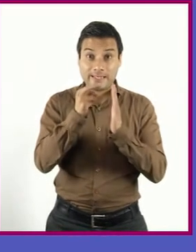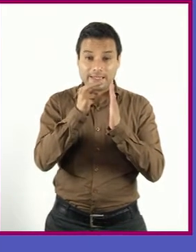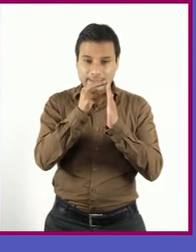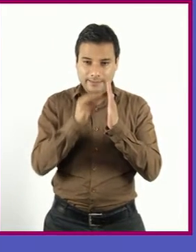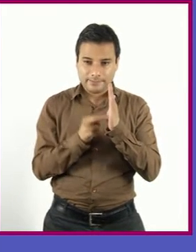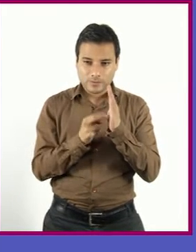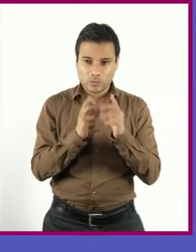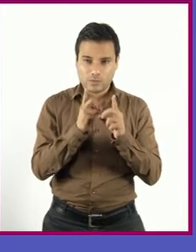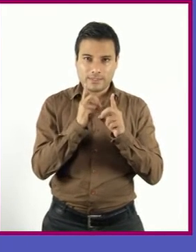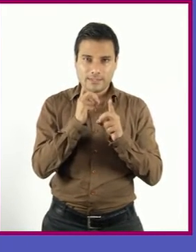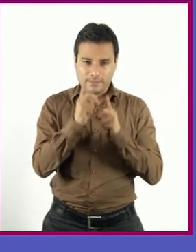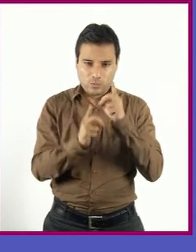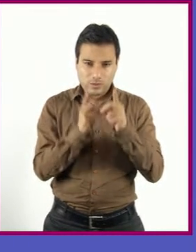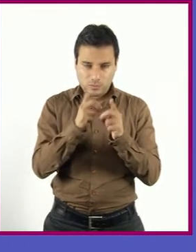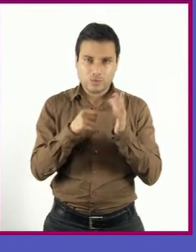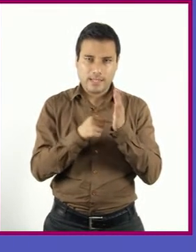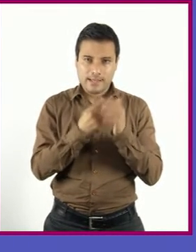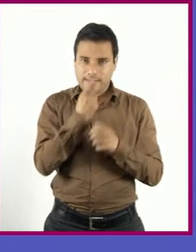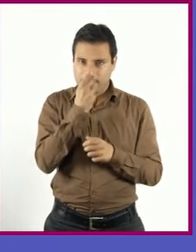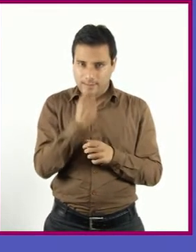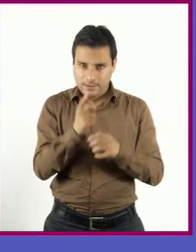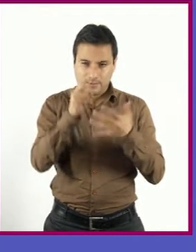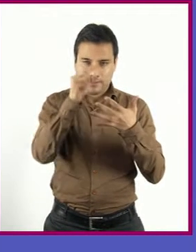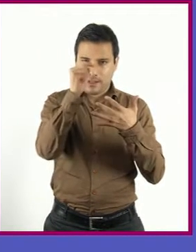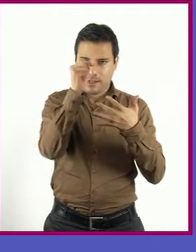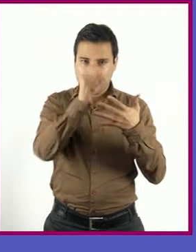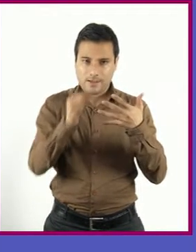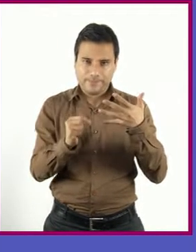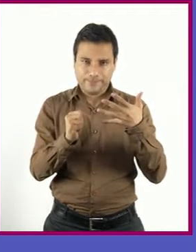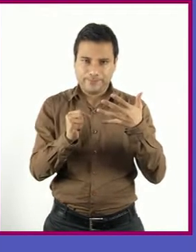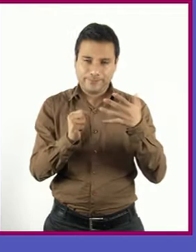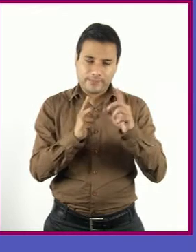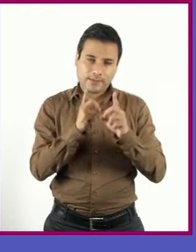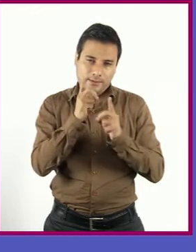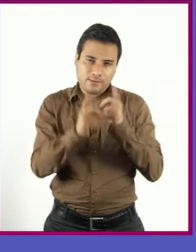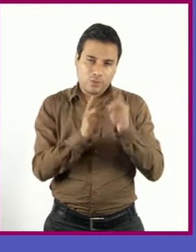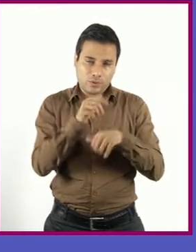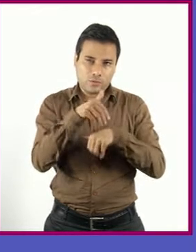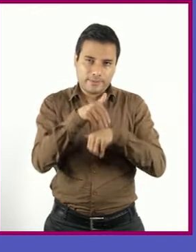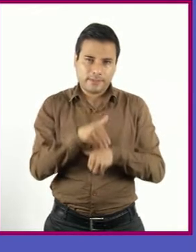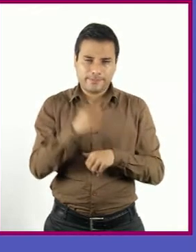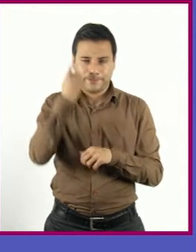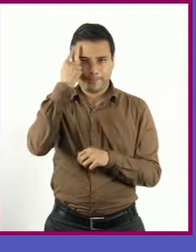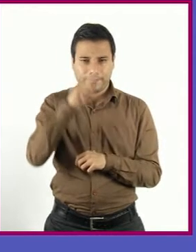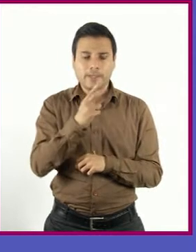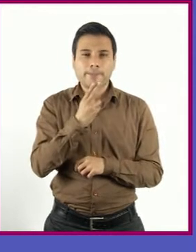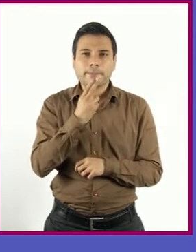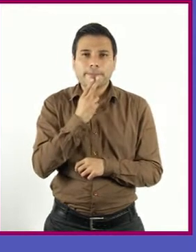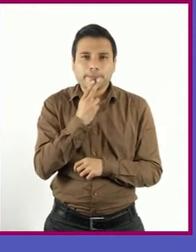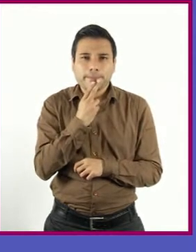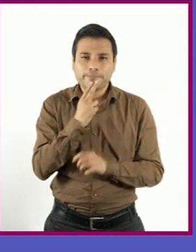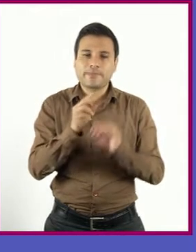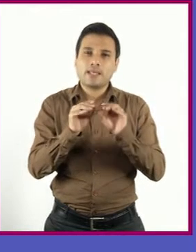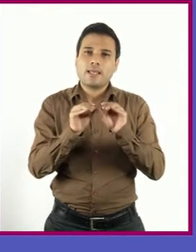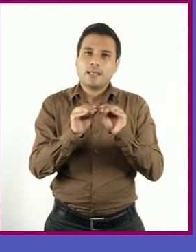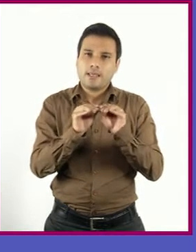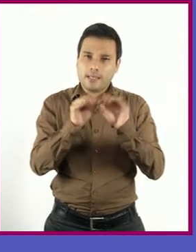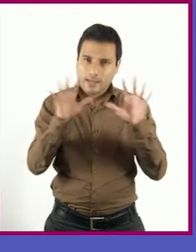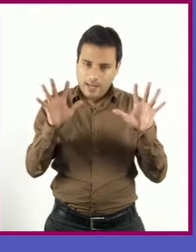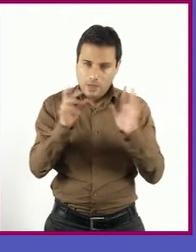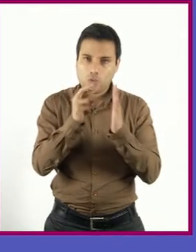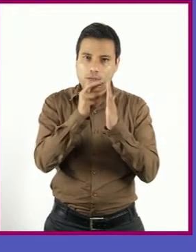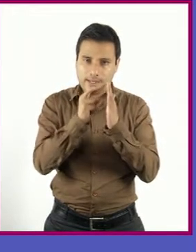deportivo establece las normas que rige un deporte y su función principal es dejar bien claras todas las reglas del